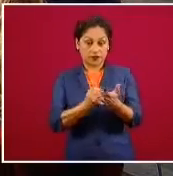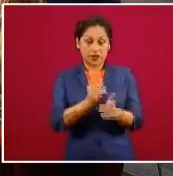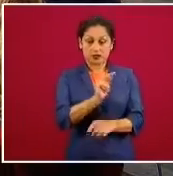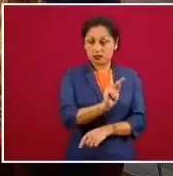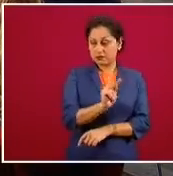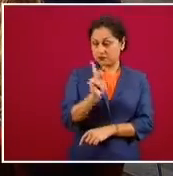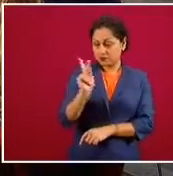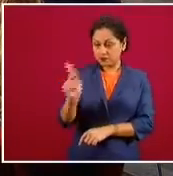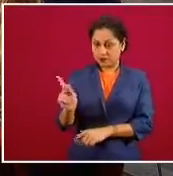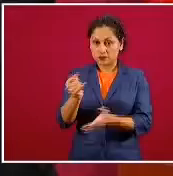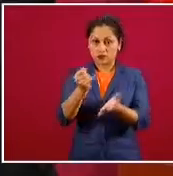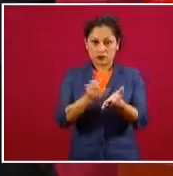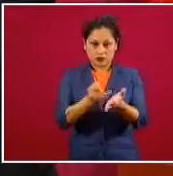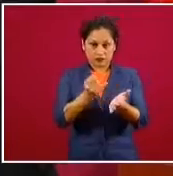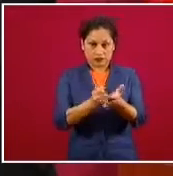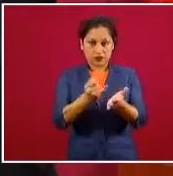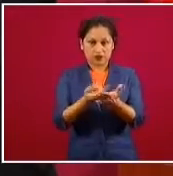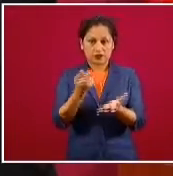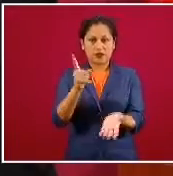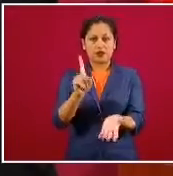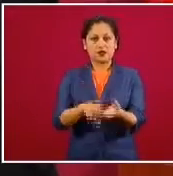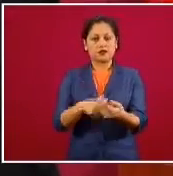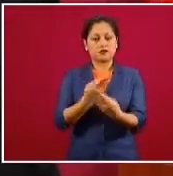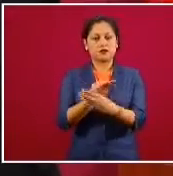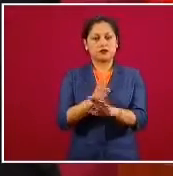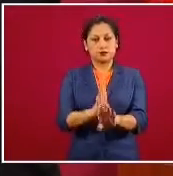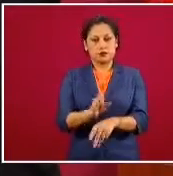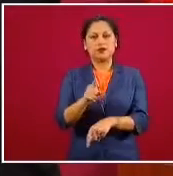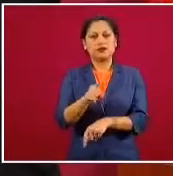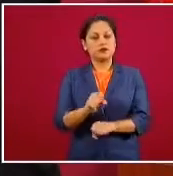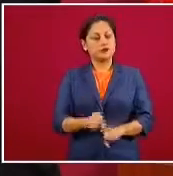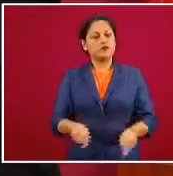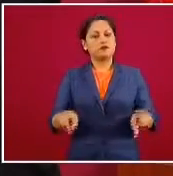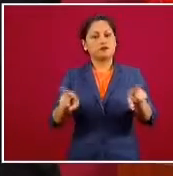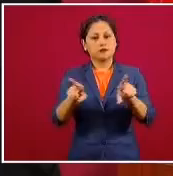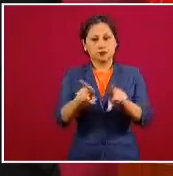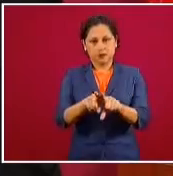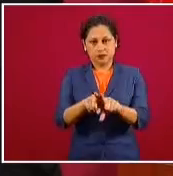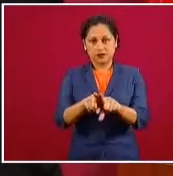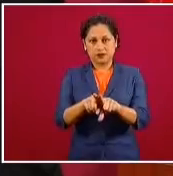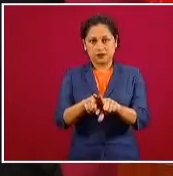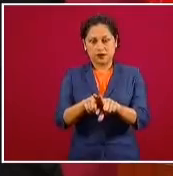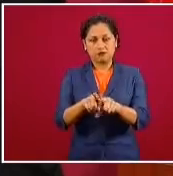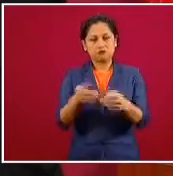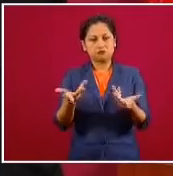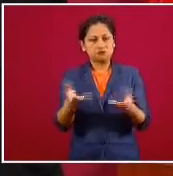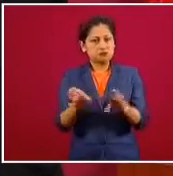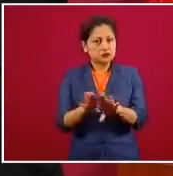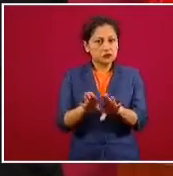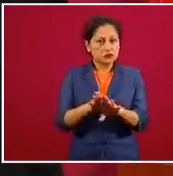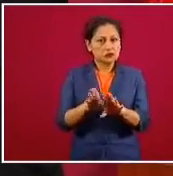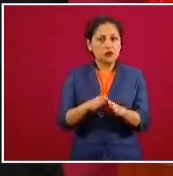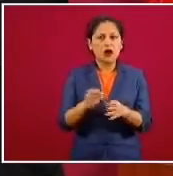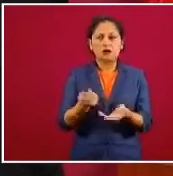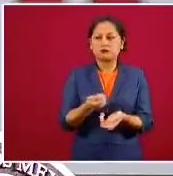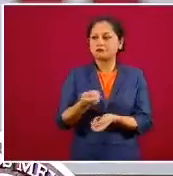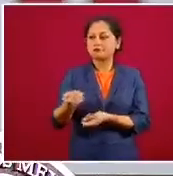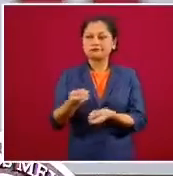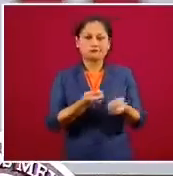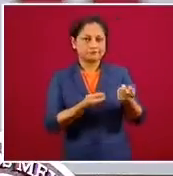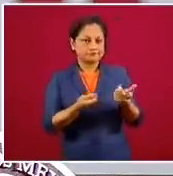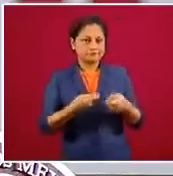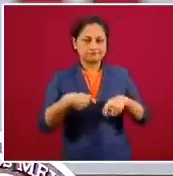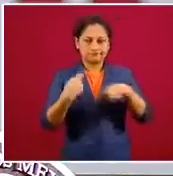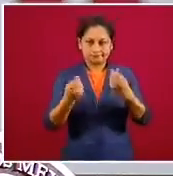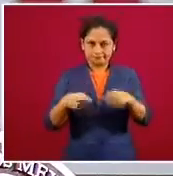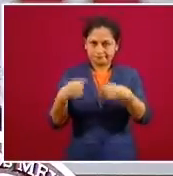a la tasa de interés interbancario de equilibrio, es prácticamente la transacción, vaya. Entonces, son